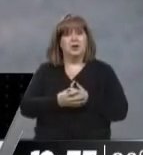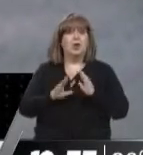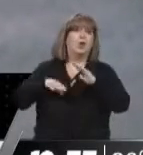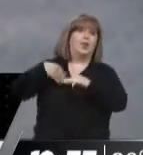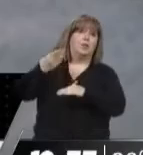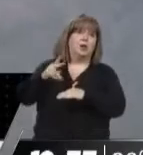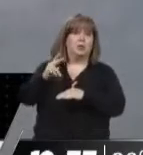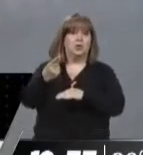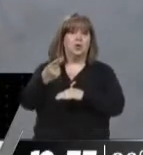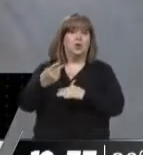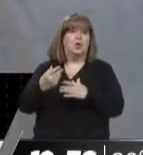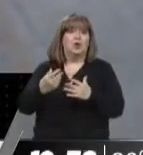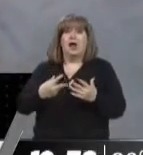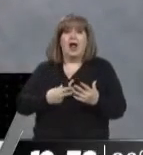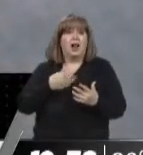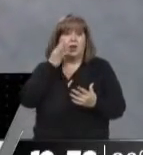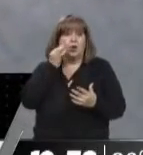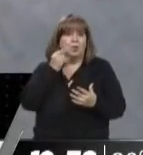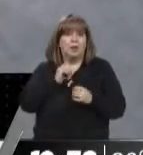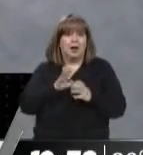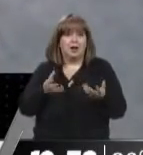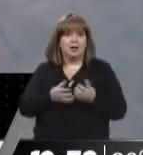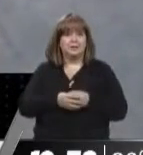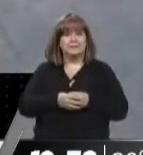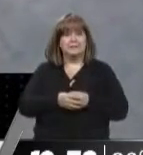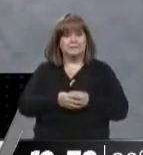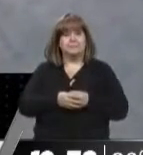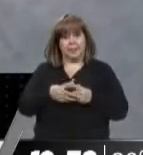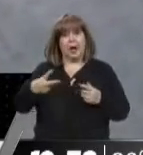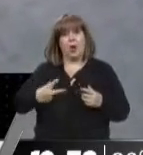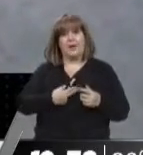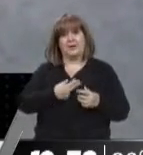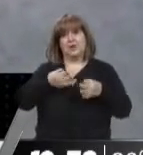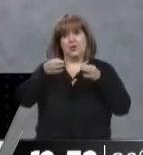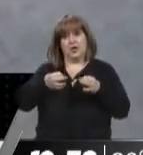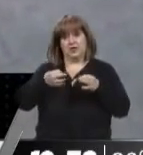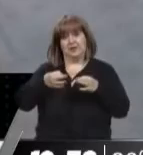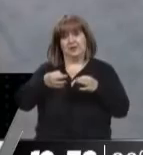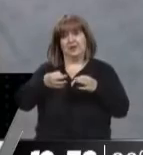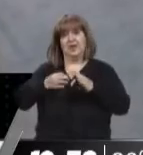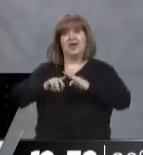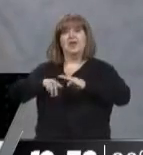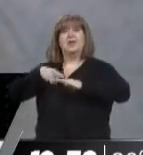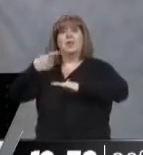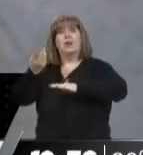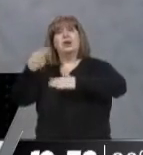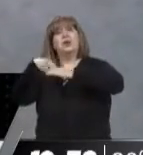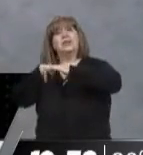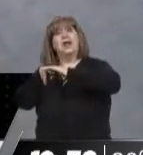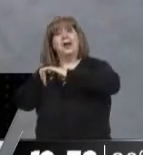una derivación de la operación que provocó el desenlace? Después de la operación, en terapia